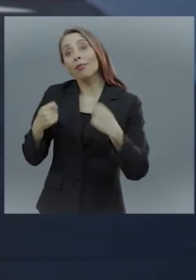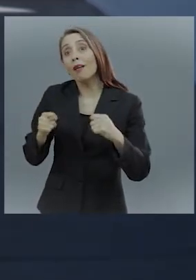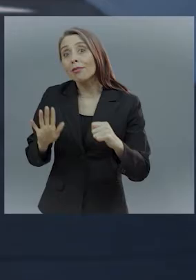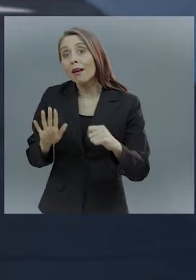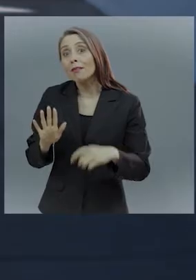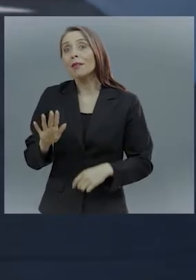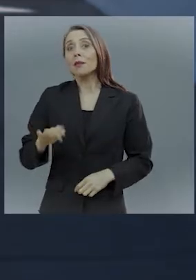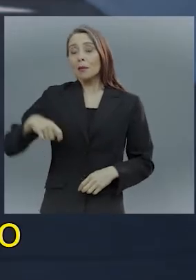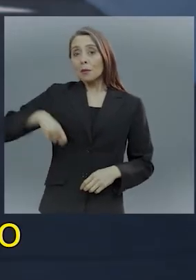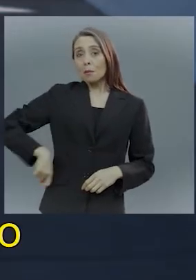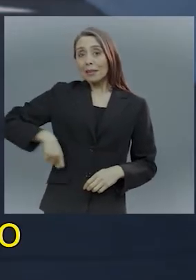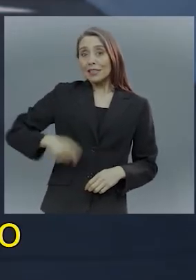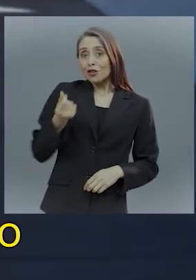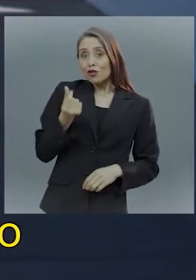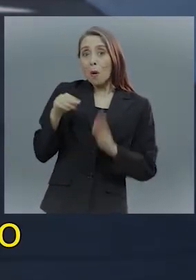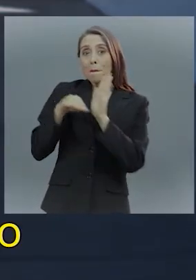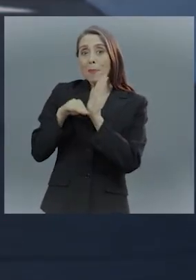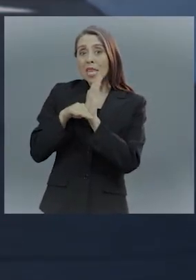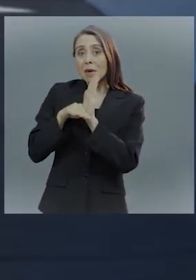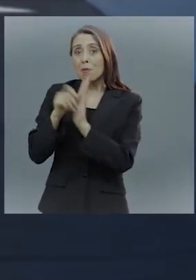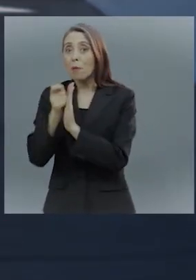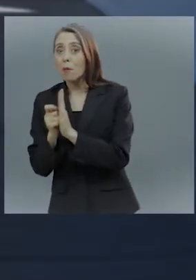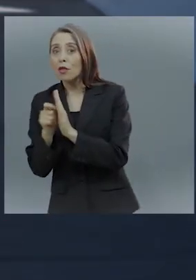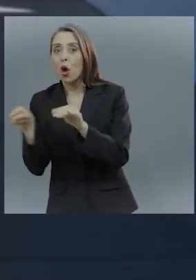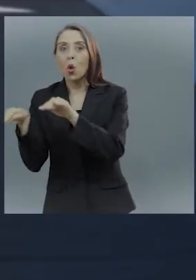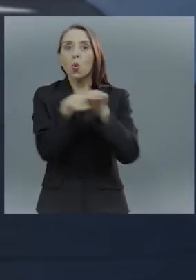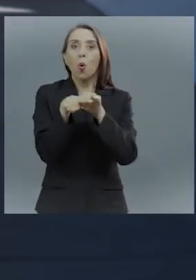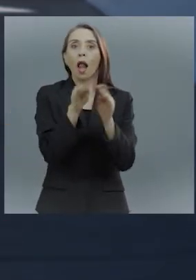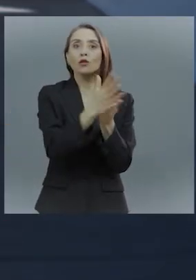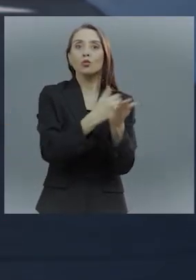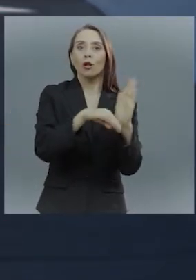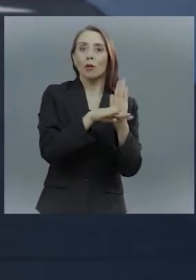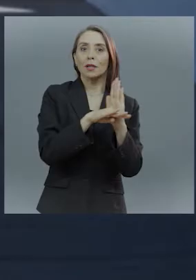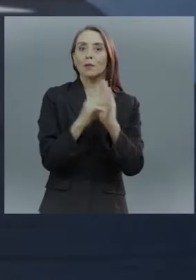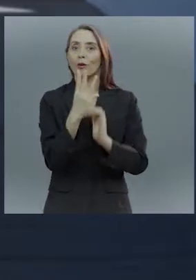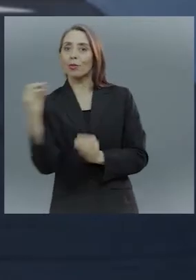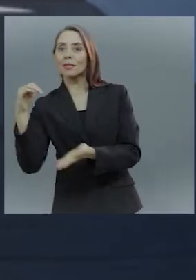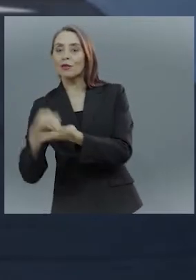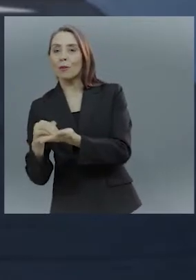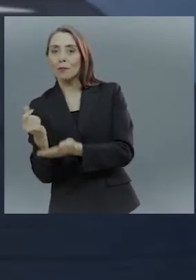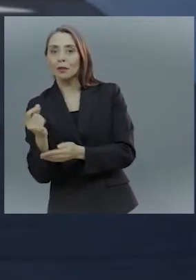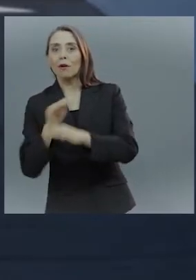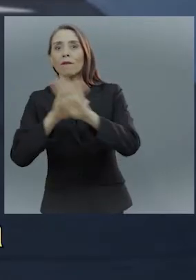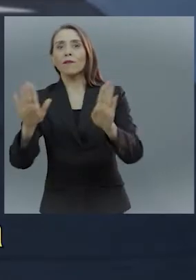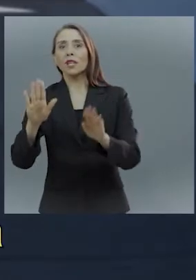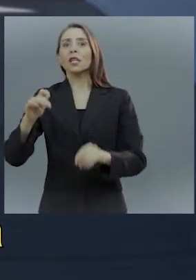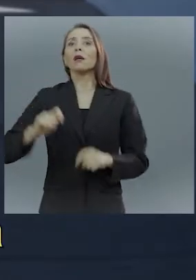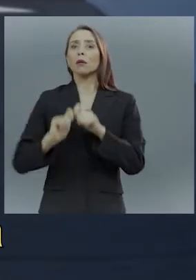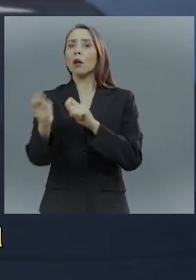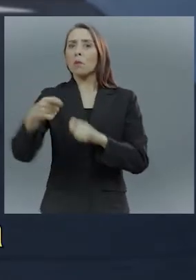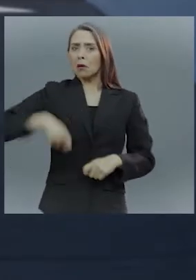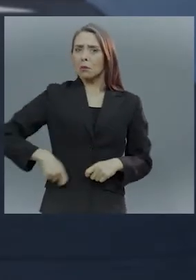Y procuraremos que la pensión mínima promedio sea igual al sueldo mínimo, 300 mil pesos. Basta